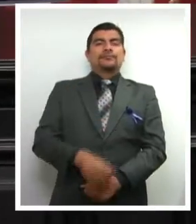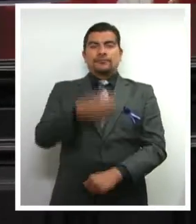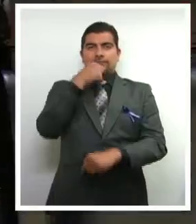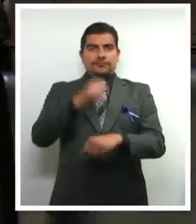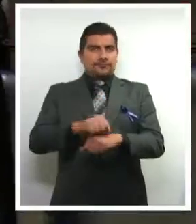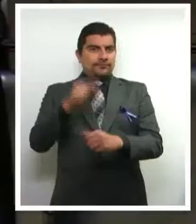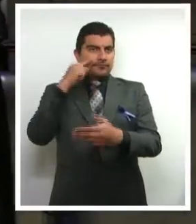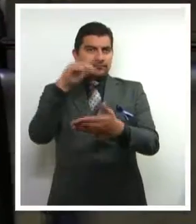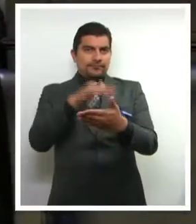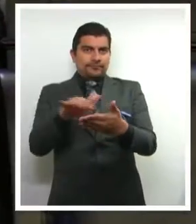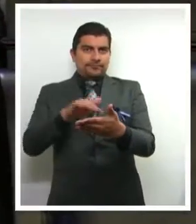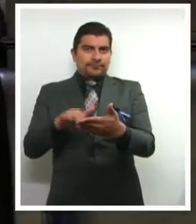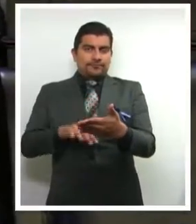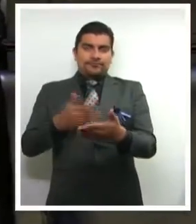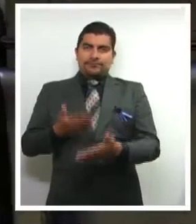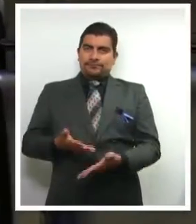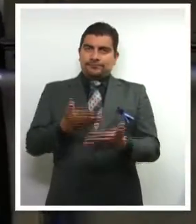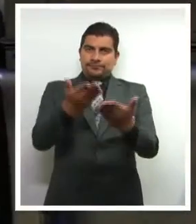dar lectura.